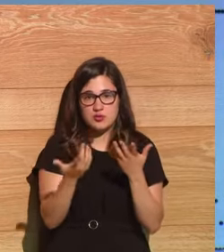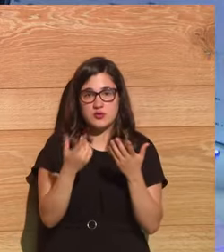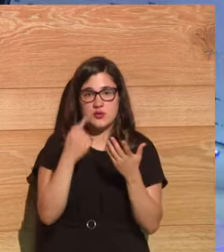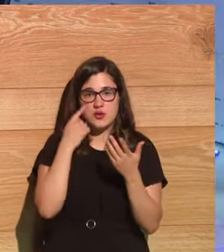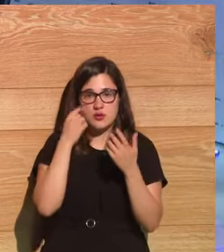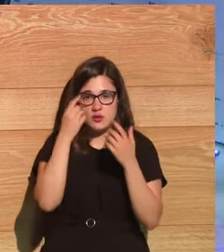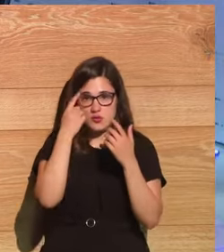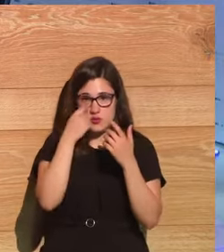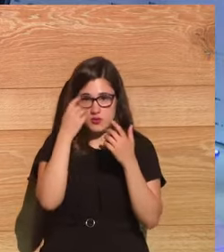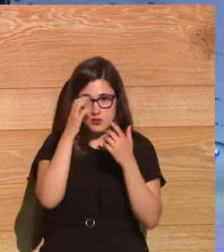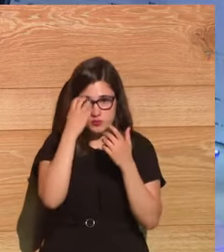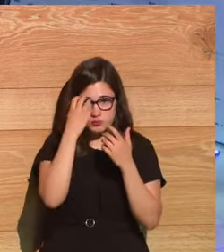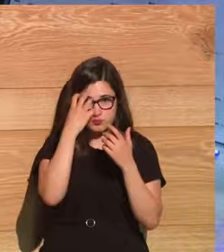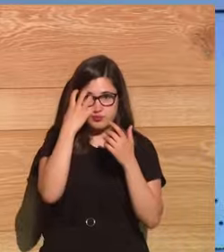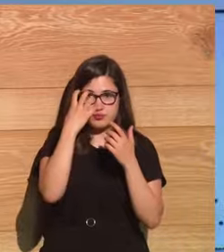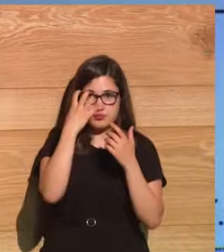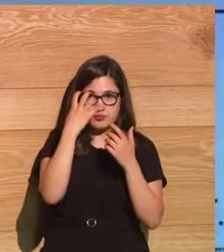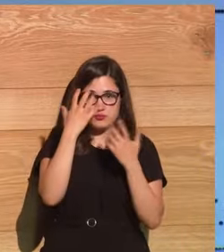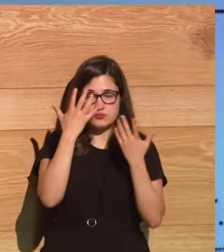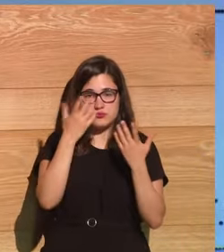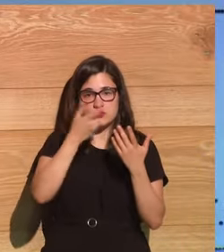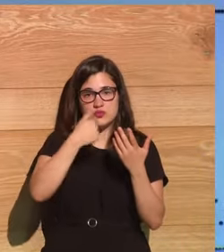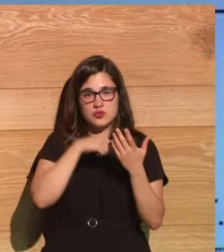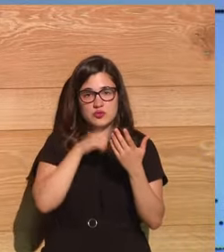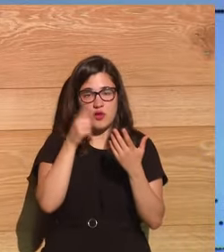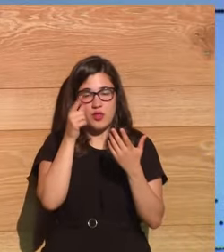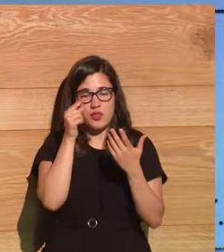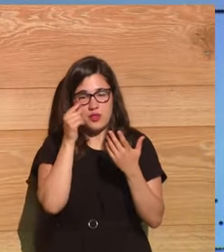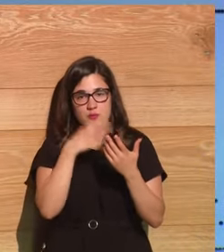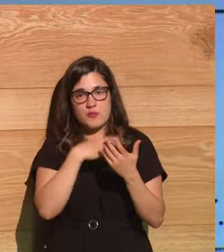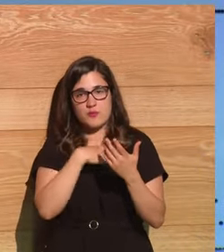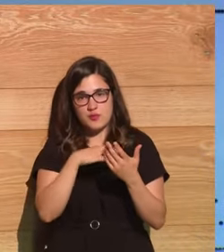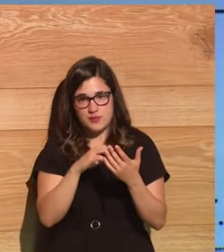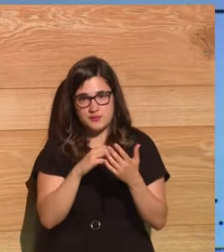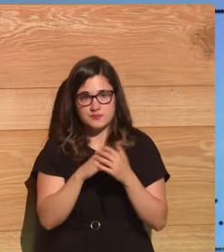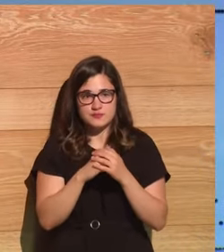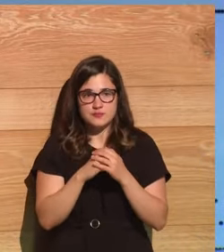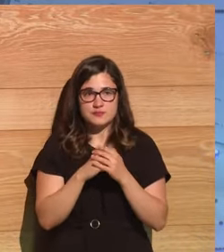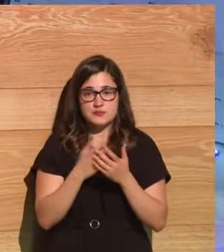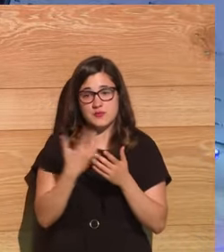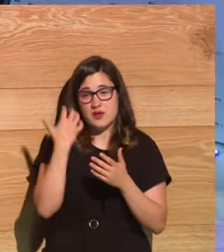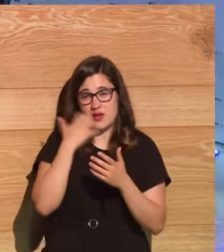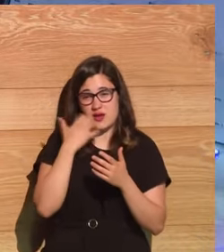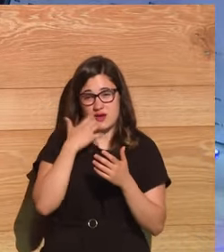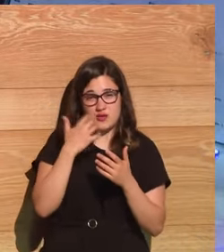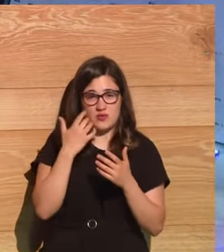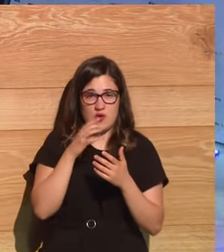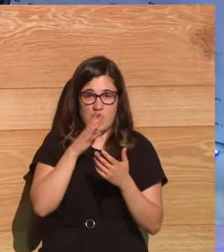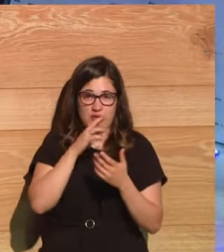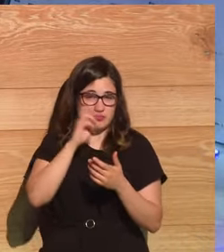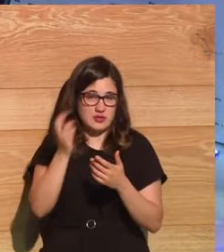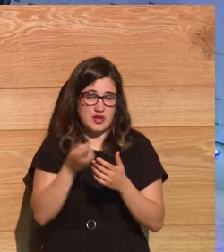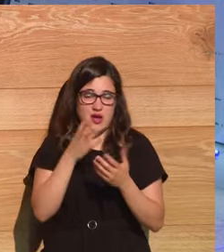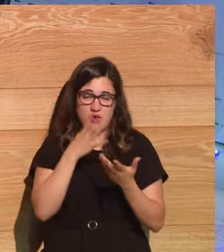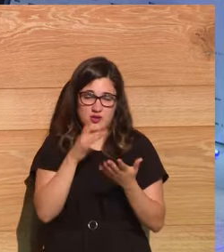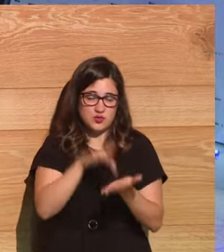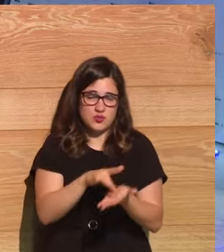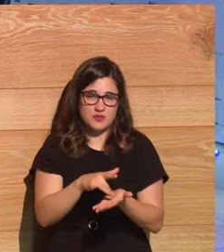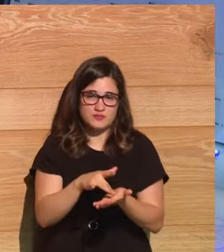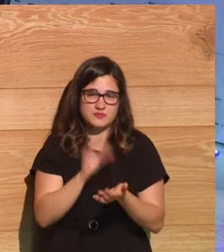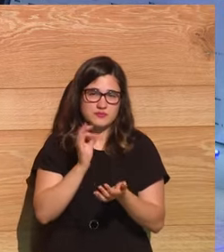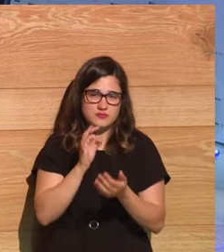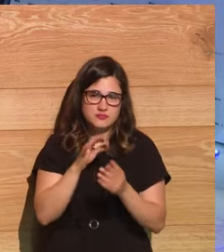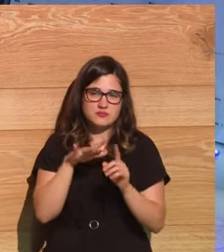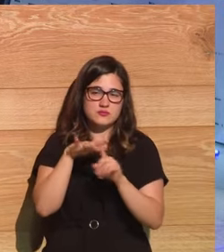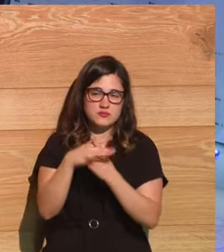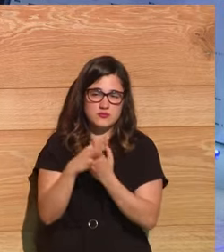del globo ocular que hace que seamos mucho más propensos a la miopía. Esos son, es decir, rarezas o variedades que aparecen ahora. Entonces es verdad que el cambio